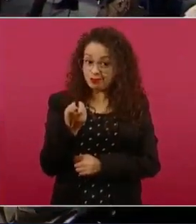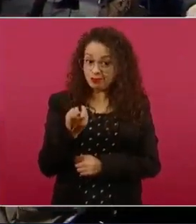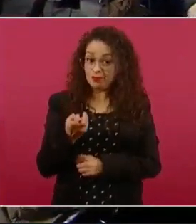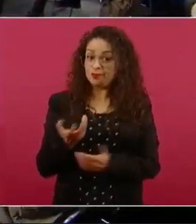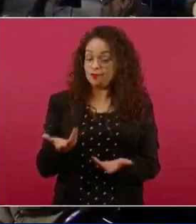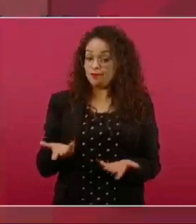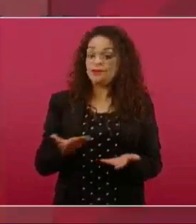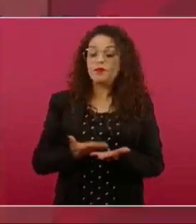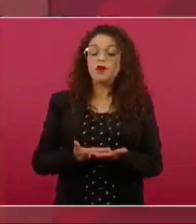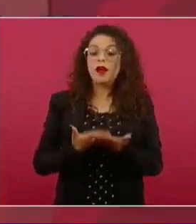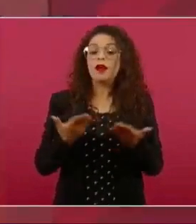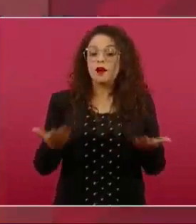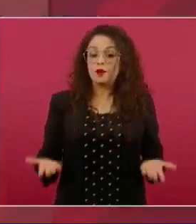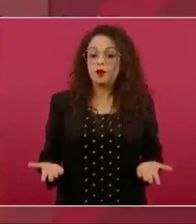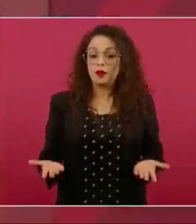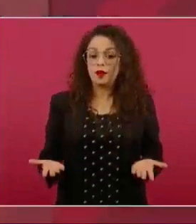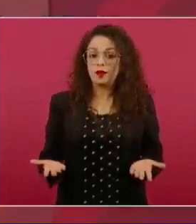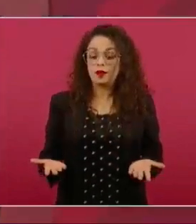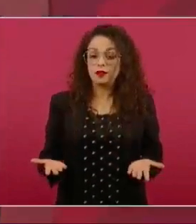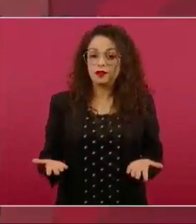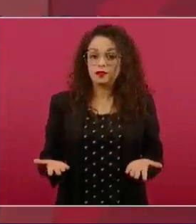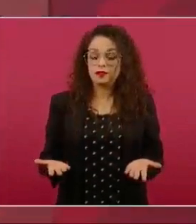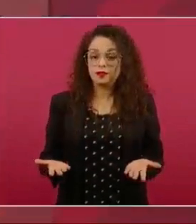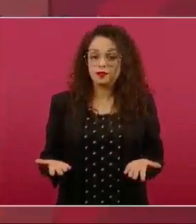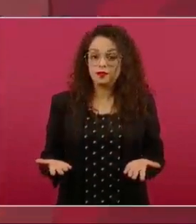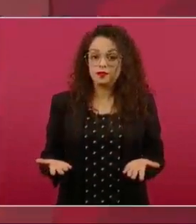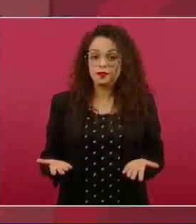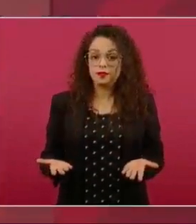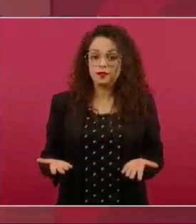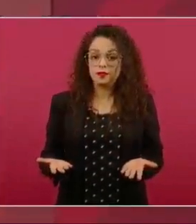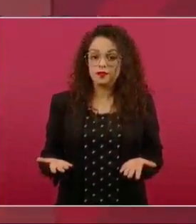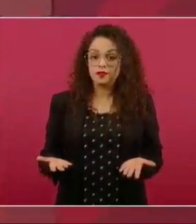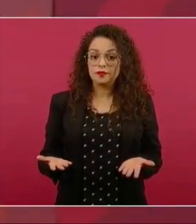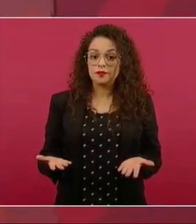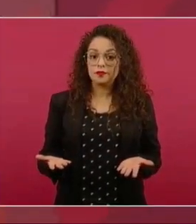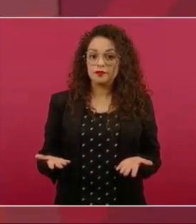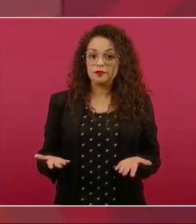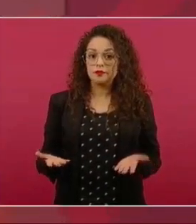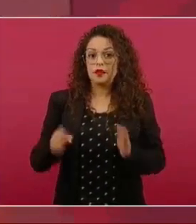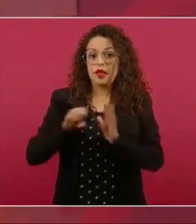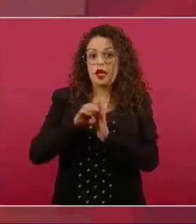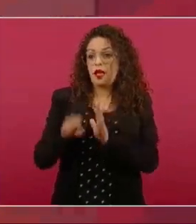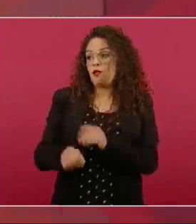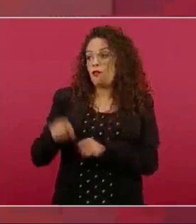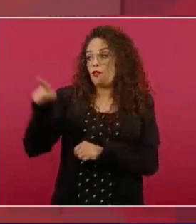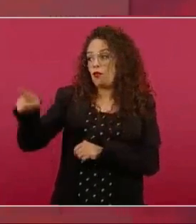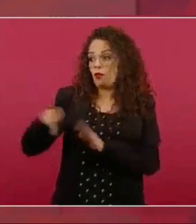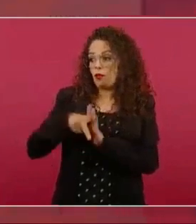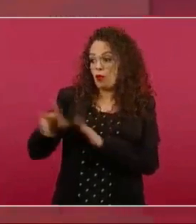ahora. Y que el Reforma actúe como un partido conservador,